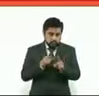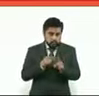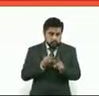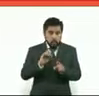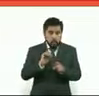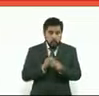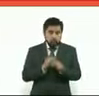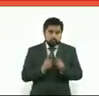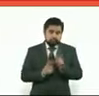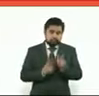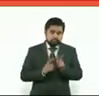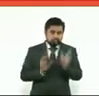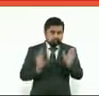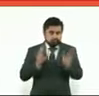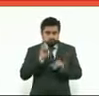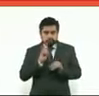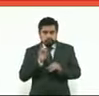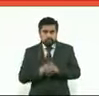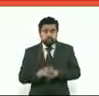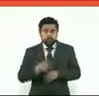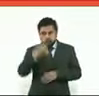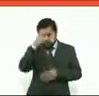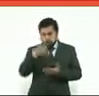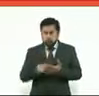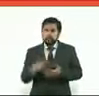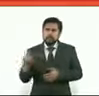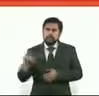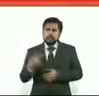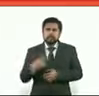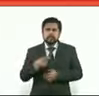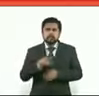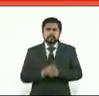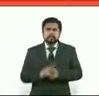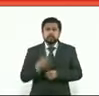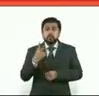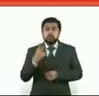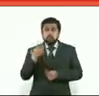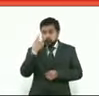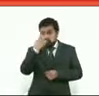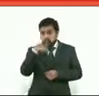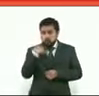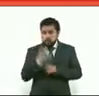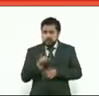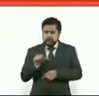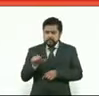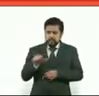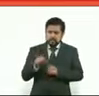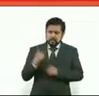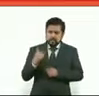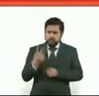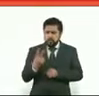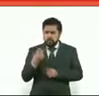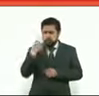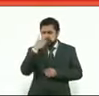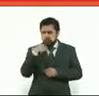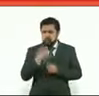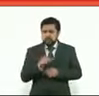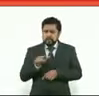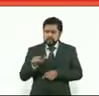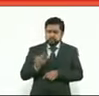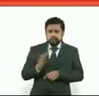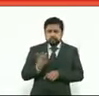Ahí está la Diana Cazadora. 2:16. 2:16. Sí, si lo mantiene el ritmo, 2:16, 2:17. No sé si el